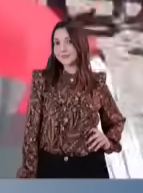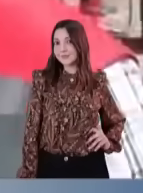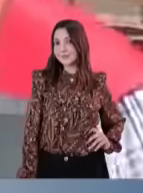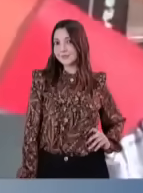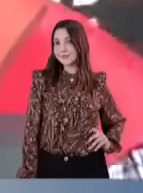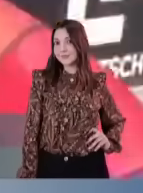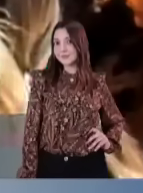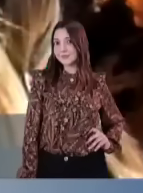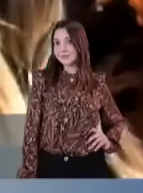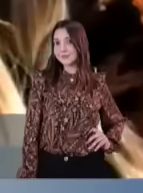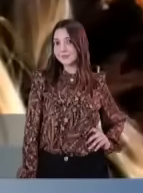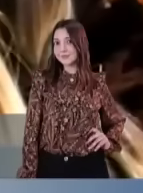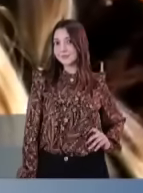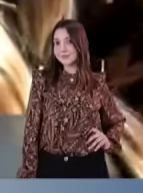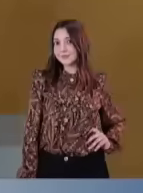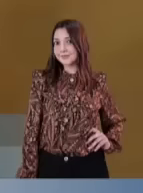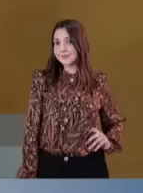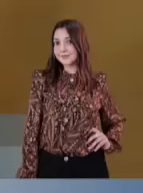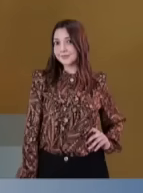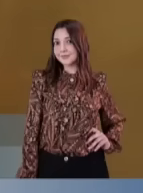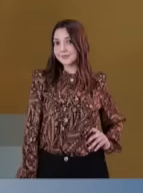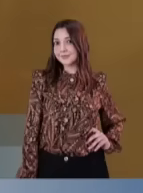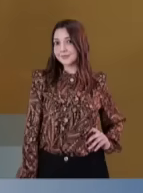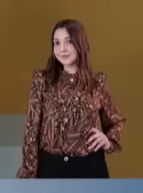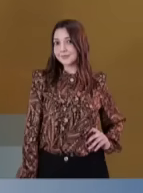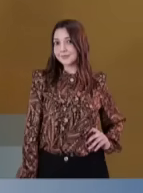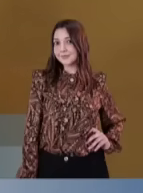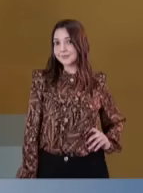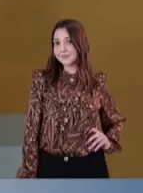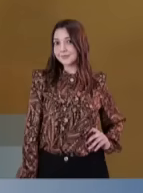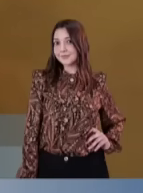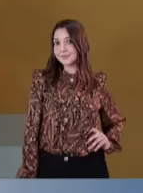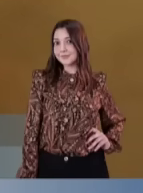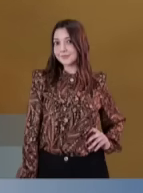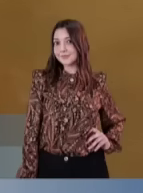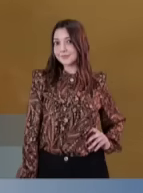juego de las sillas, ¿no es cierto?, que habían siete sillas, se entraron, sacaron